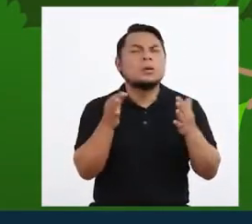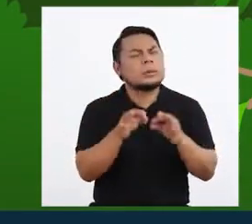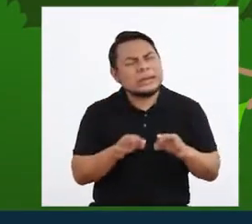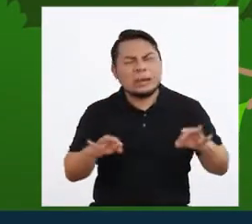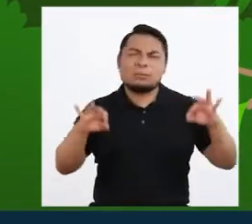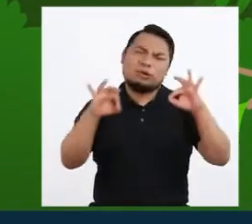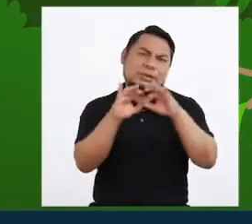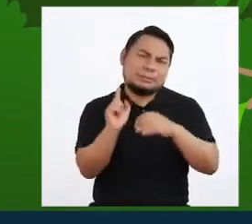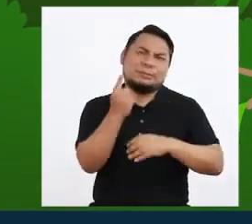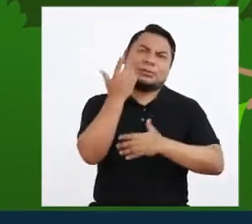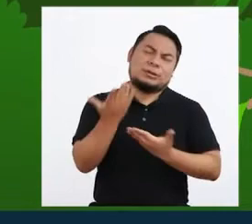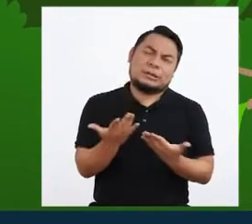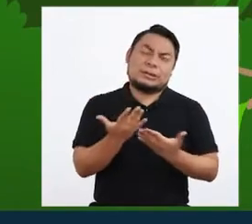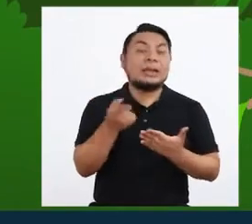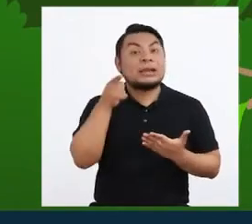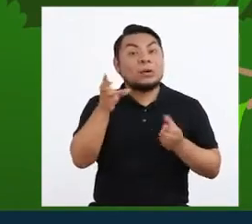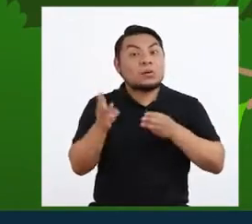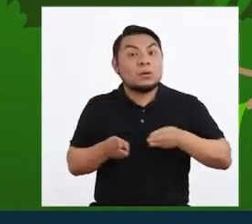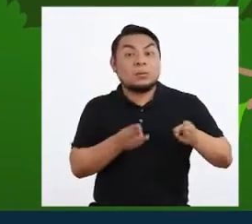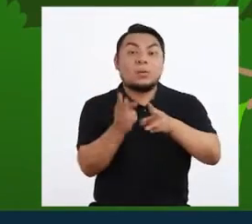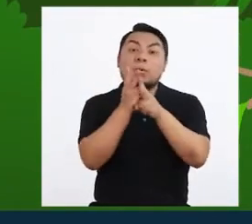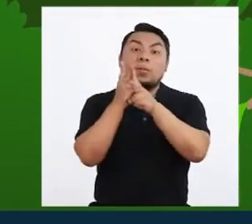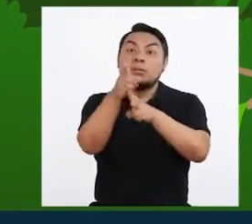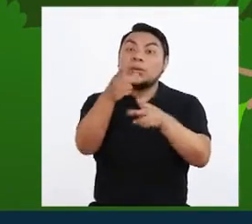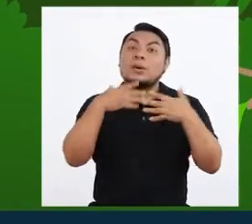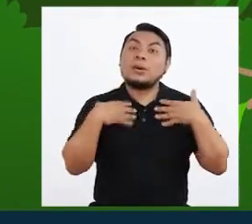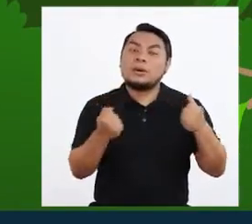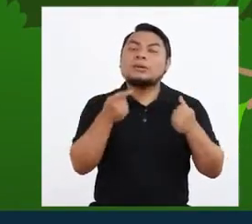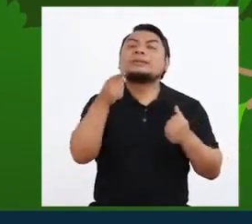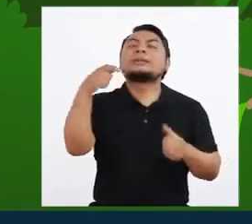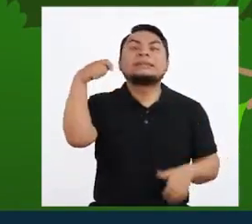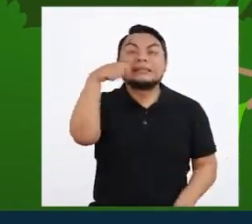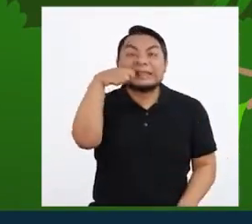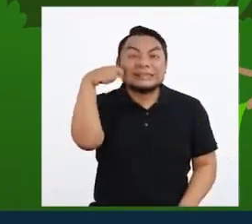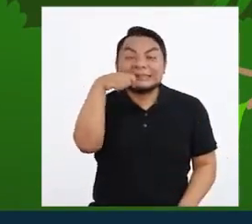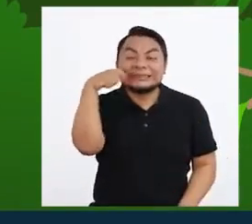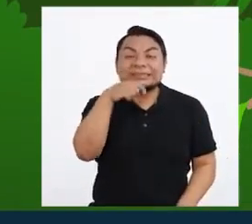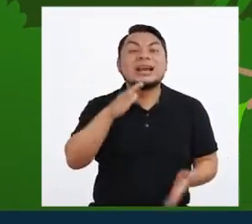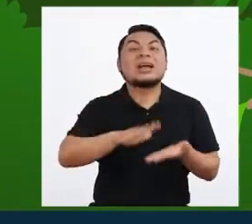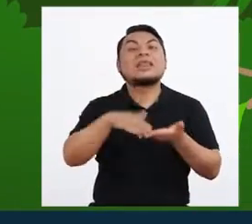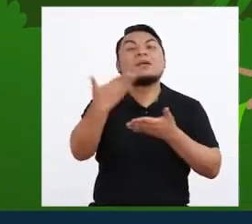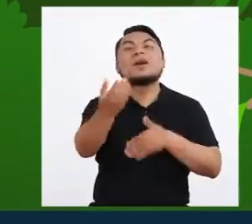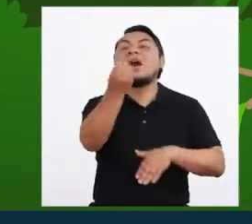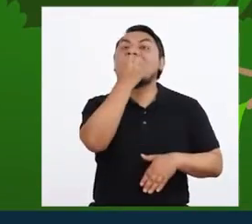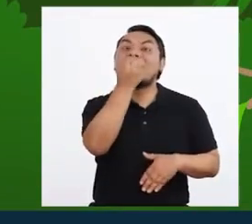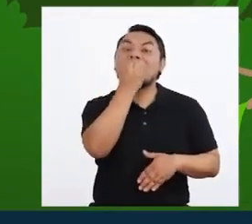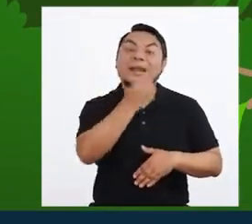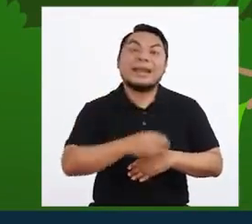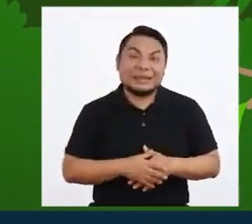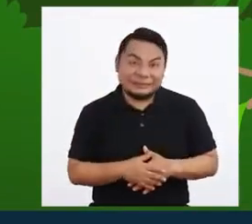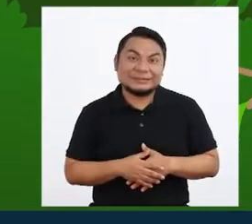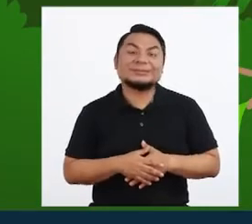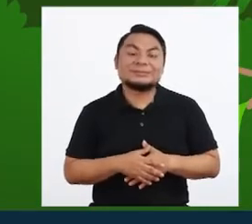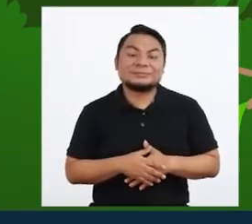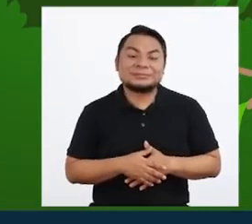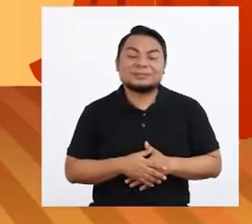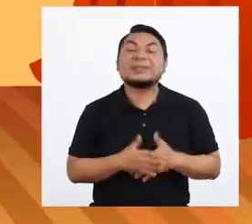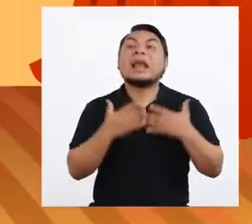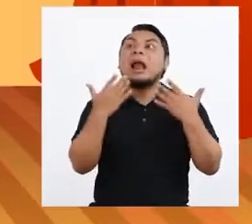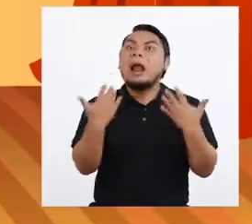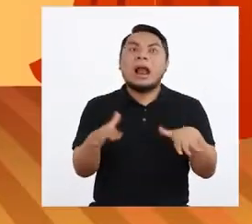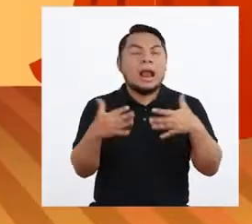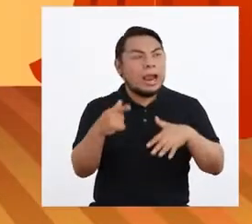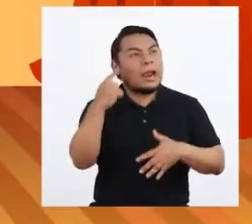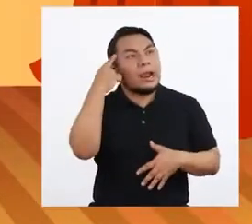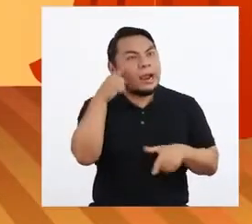es muy importante. Y una forma de cuidar tu salud es cepillarte los dientes después de comer.